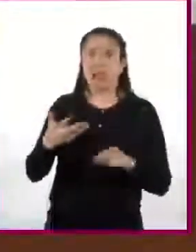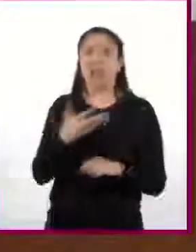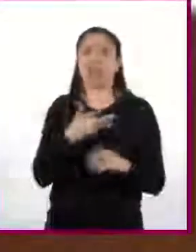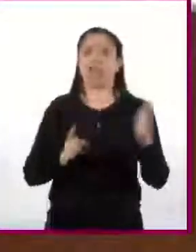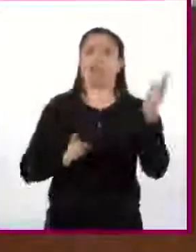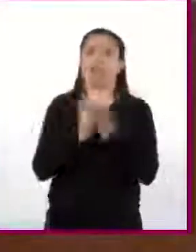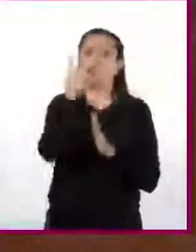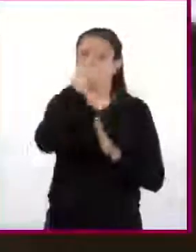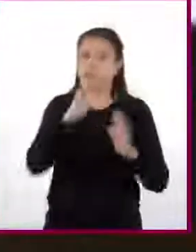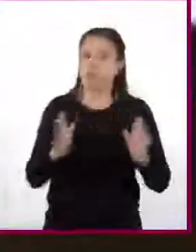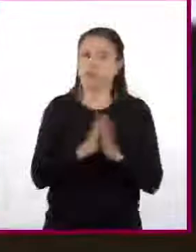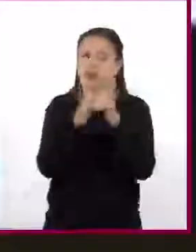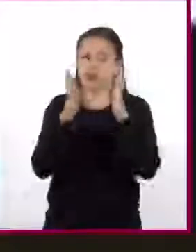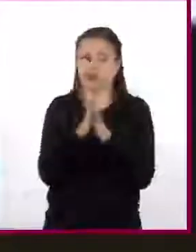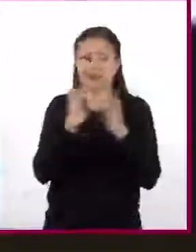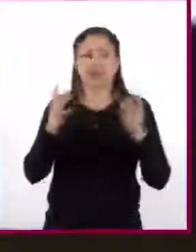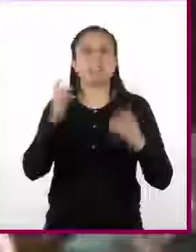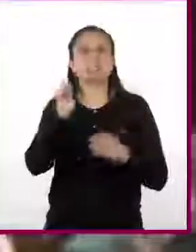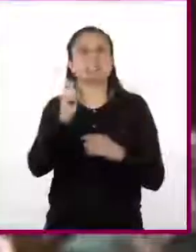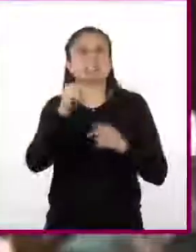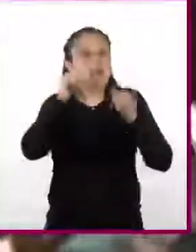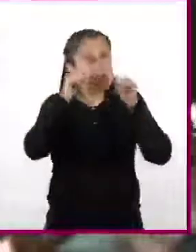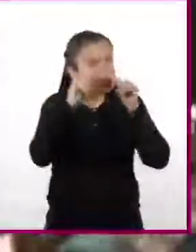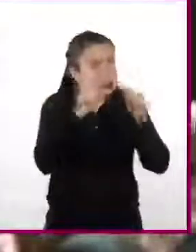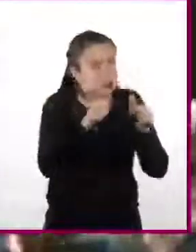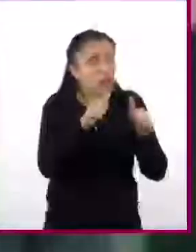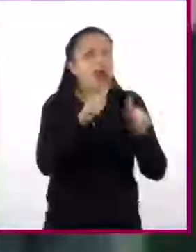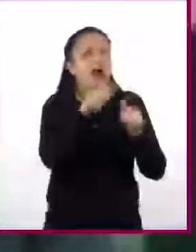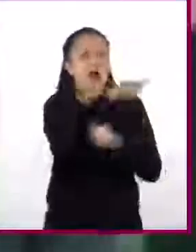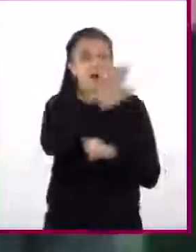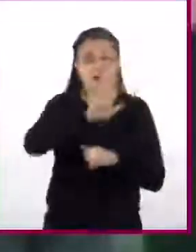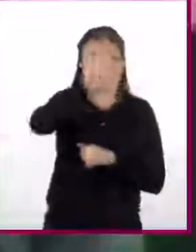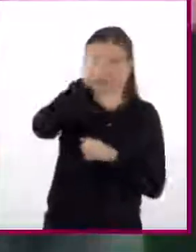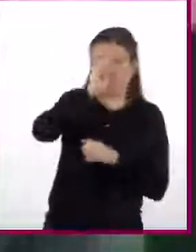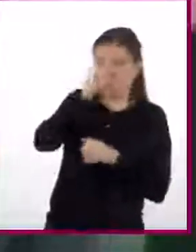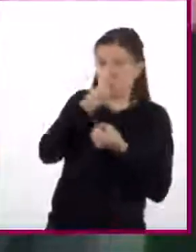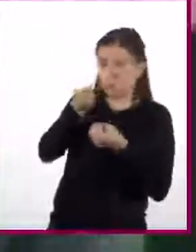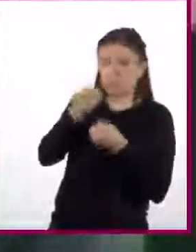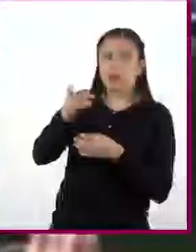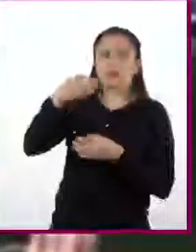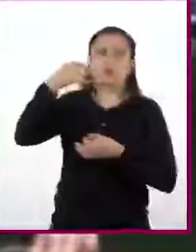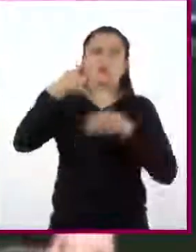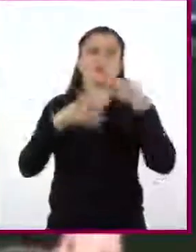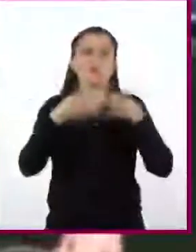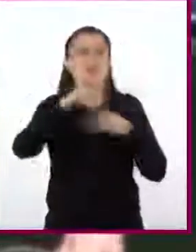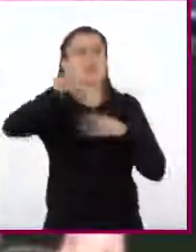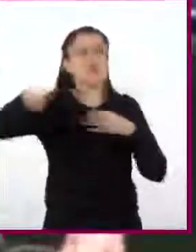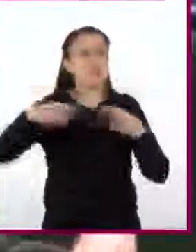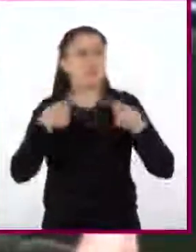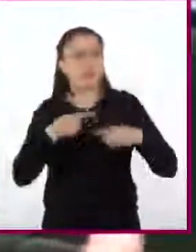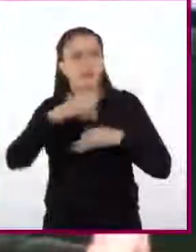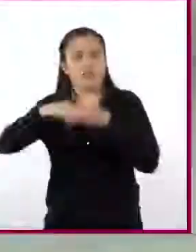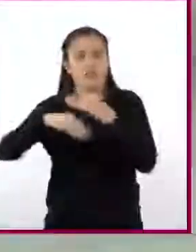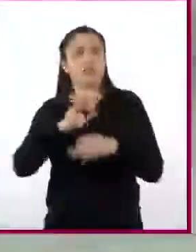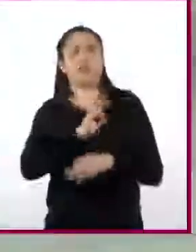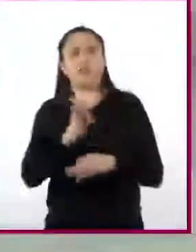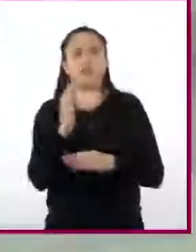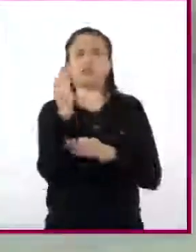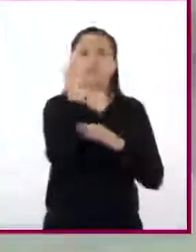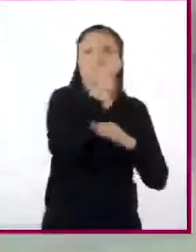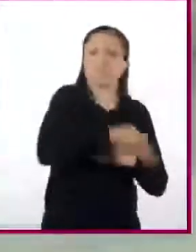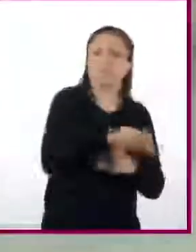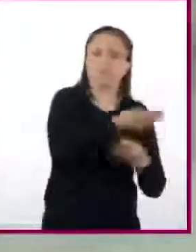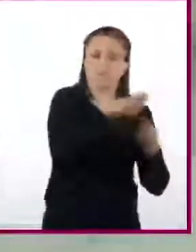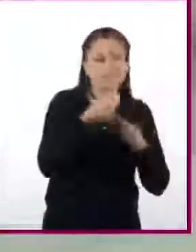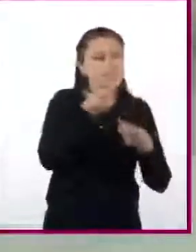derecho a participar, a ser escuchados y tomados en cuenta en todos los procesos judiciales y de procuración de justicia donde se